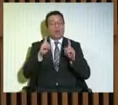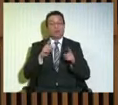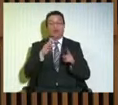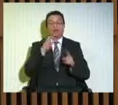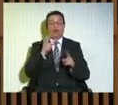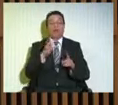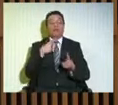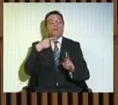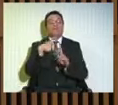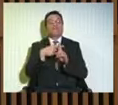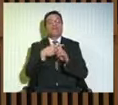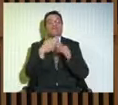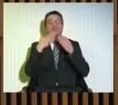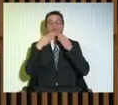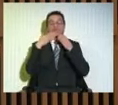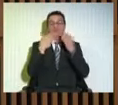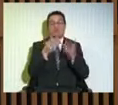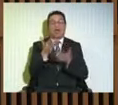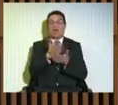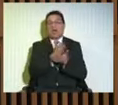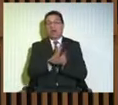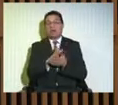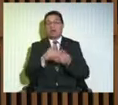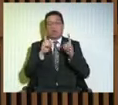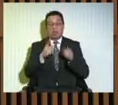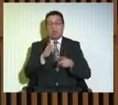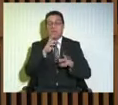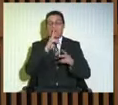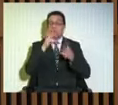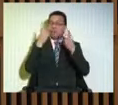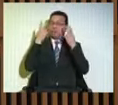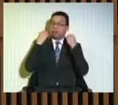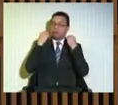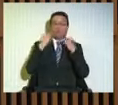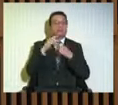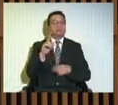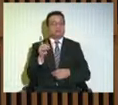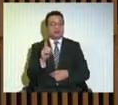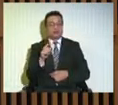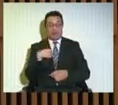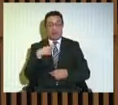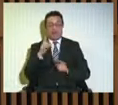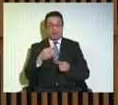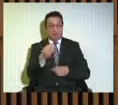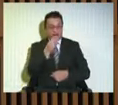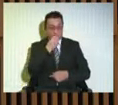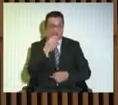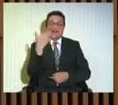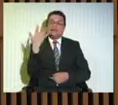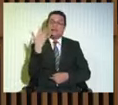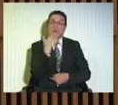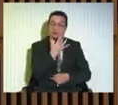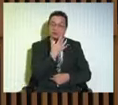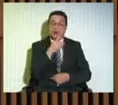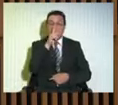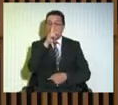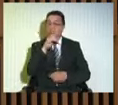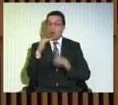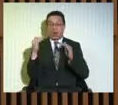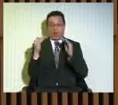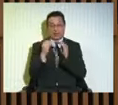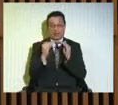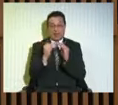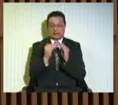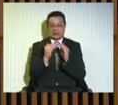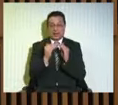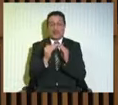un beneficio que se le está dando y es gratuito y se tiene que conformar. Nosotros queremos que los niños coman rico, que coman igual que en su casa y